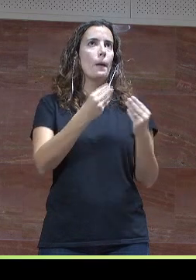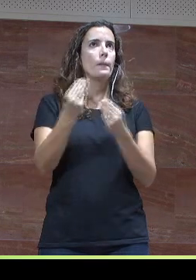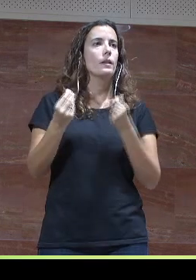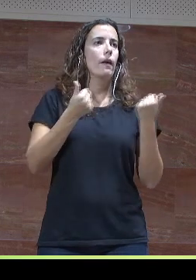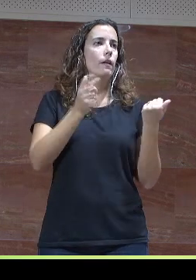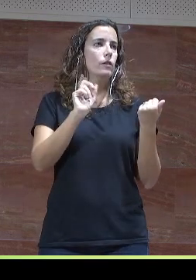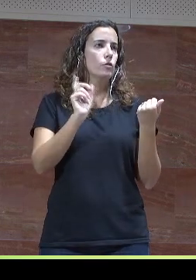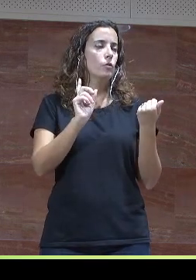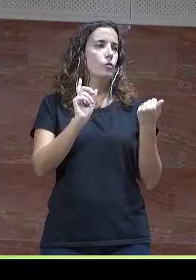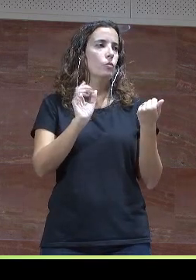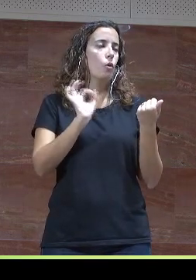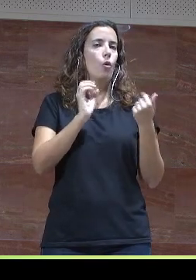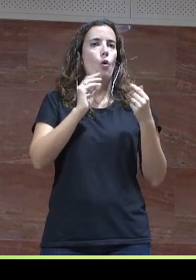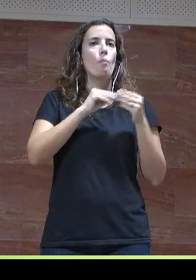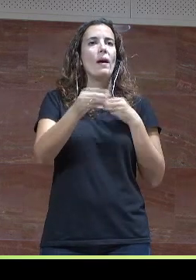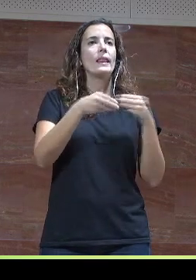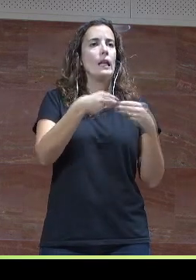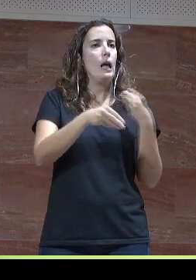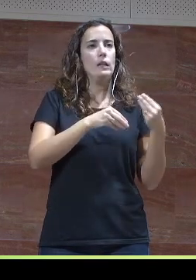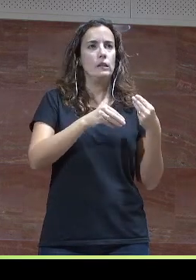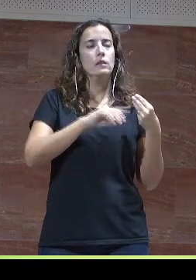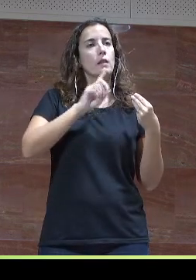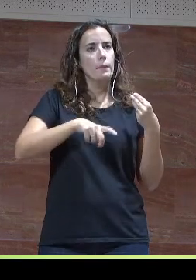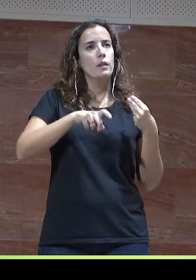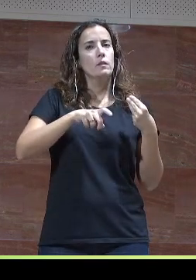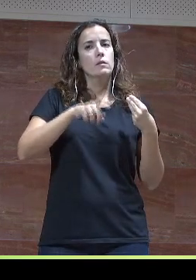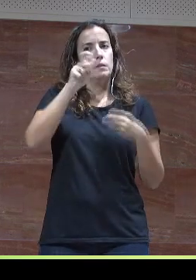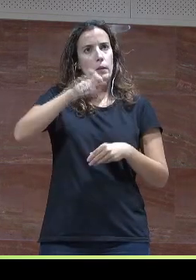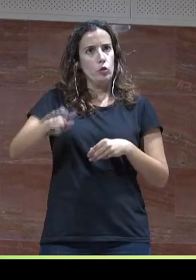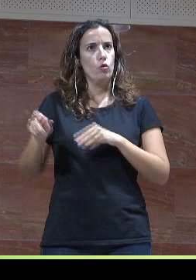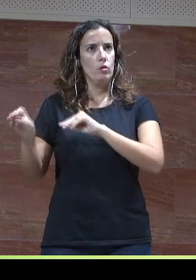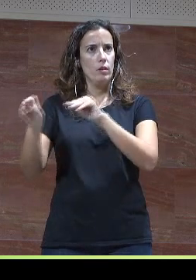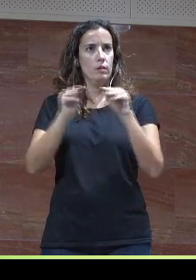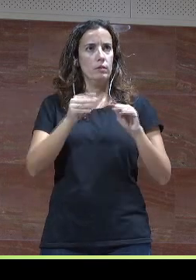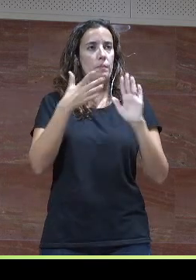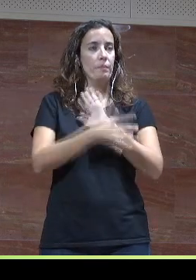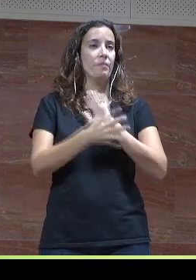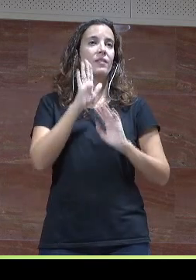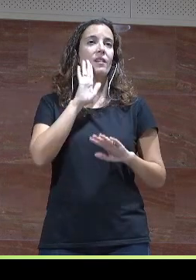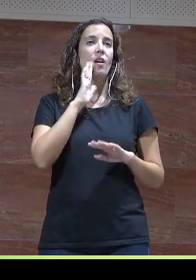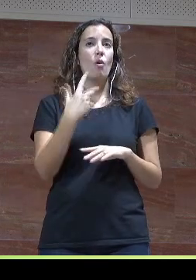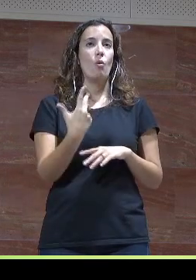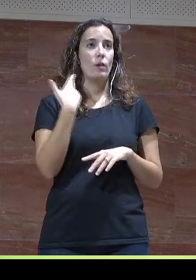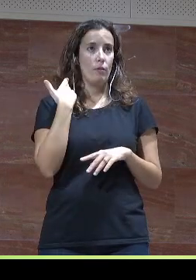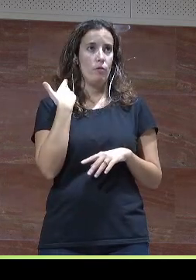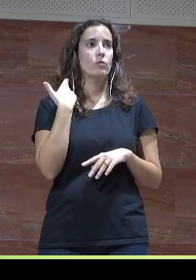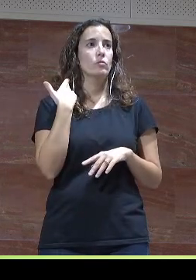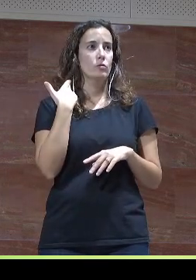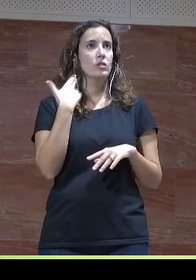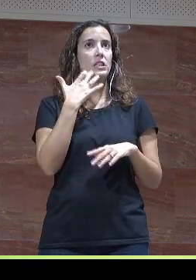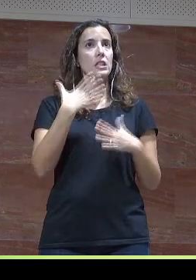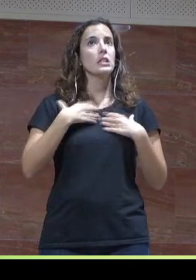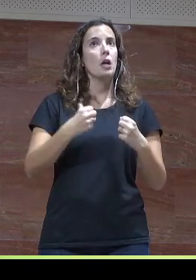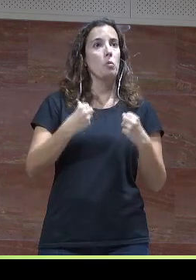o los elementos materiales, sino sobre todo con los elementos de las personas. Y precisamente esta jubilación con un buen estado de salud